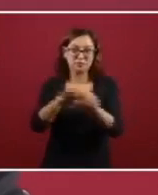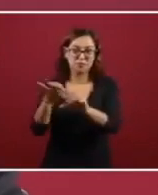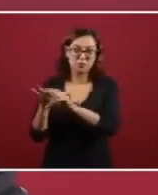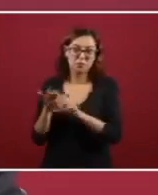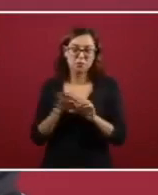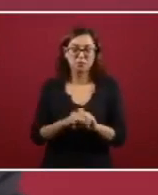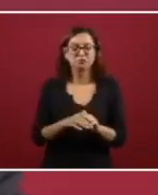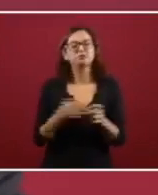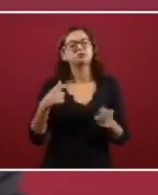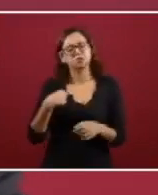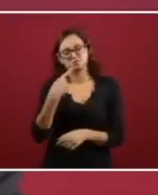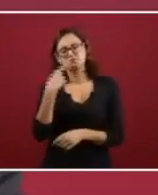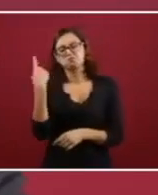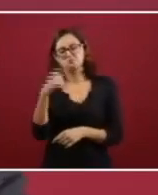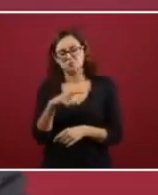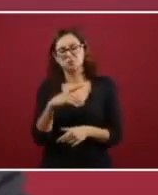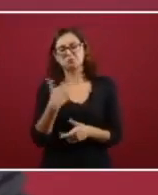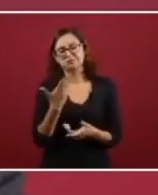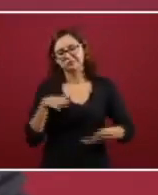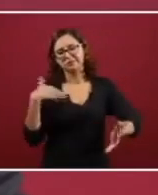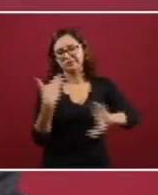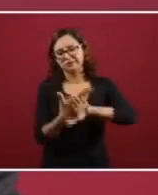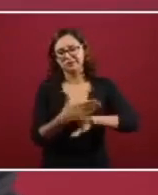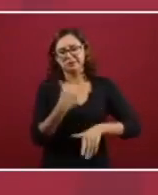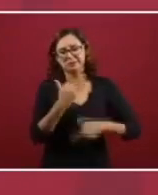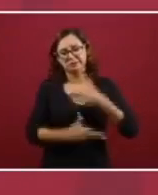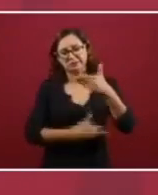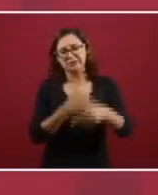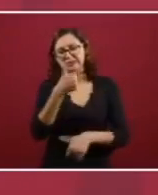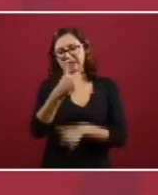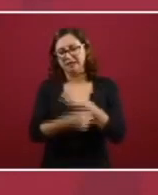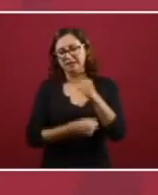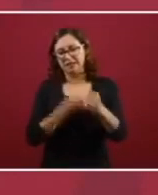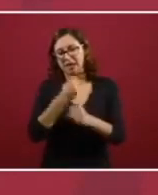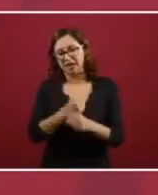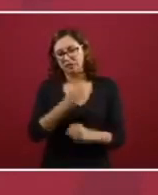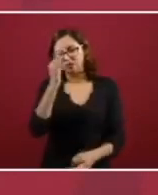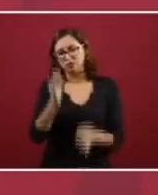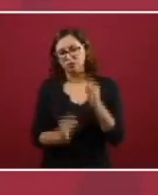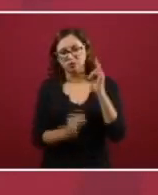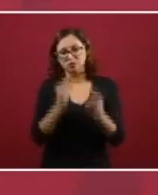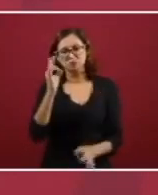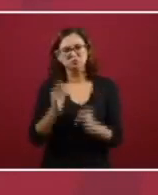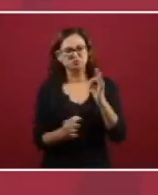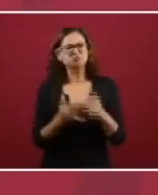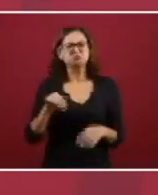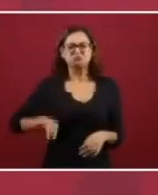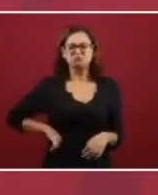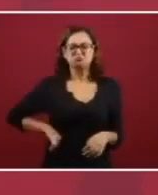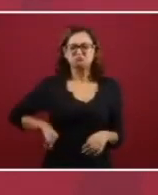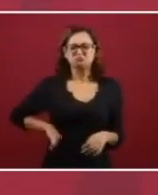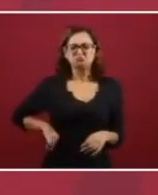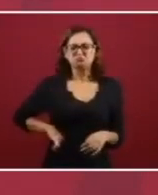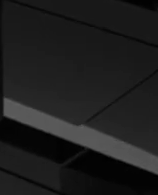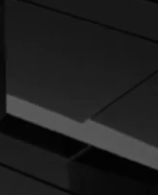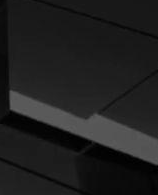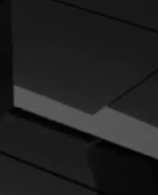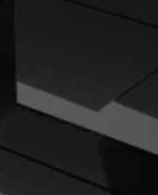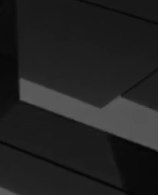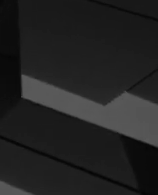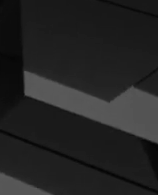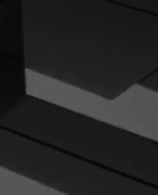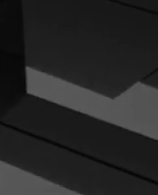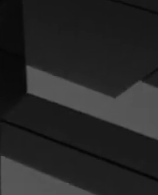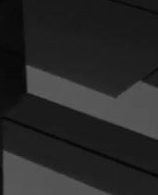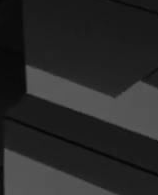que ahora son opositores, quieren confundir y hacer creer que somos iguales, y no es así. Estos reportajes tienen que